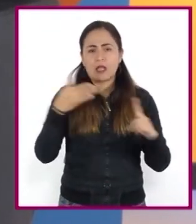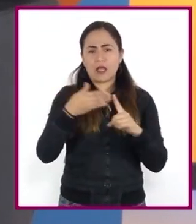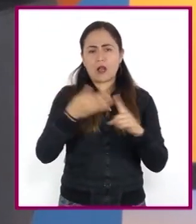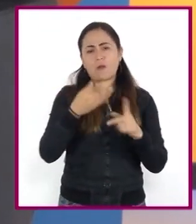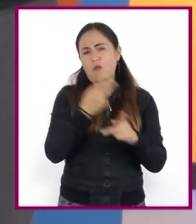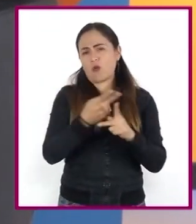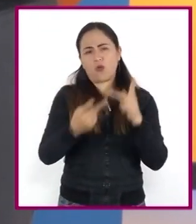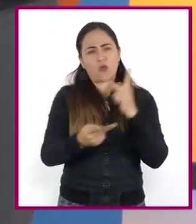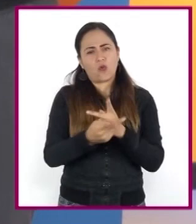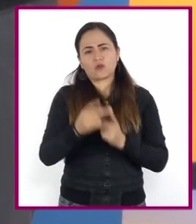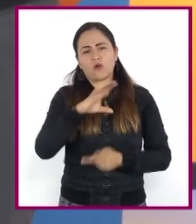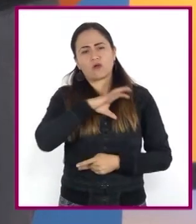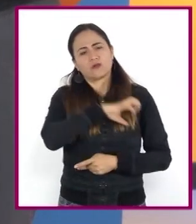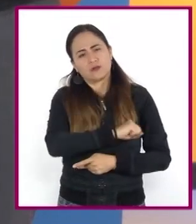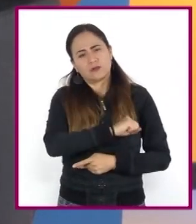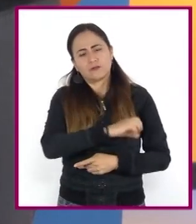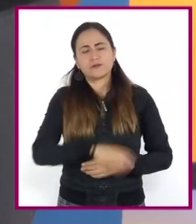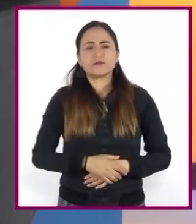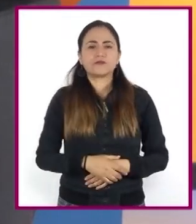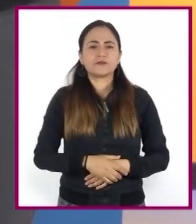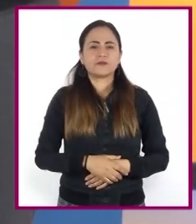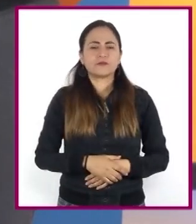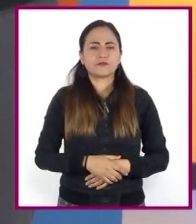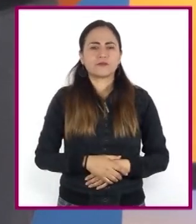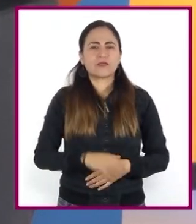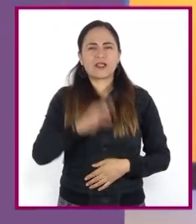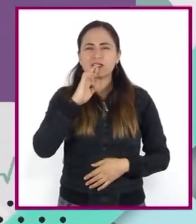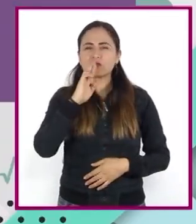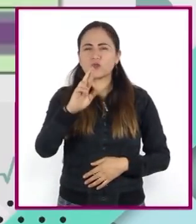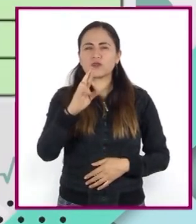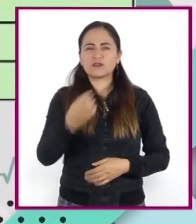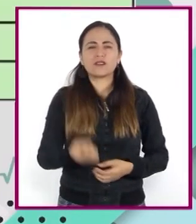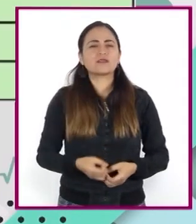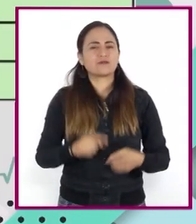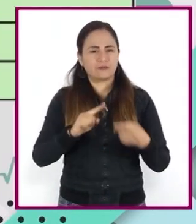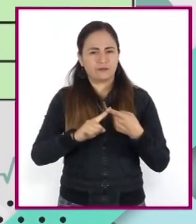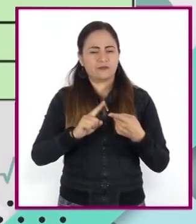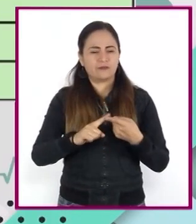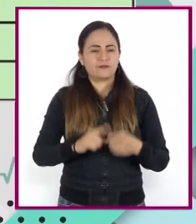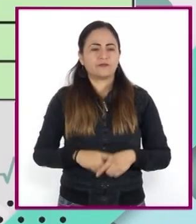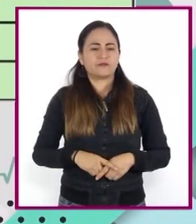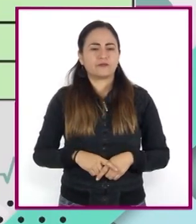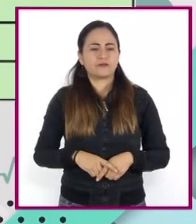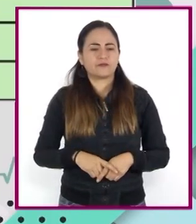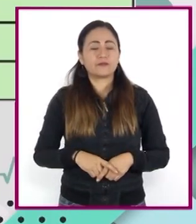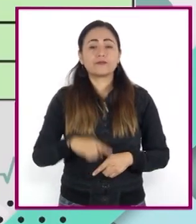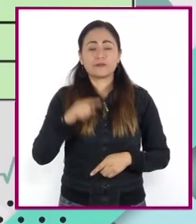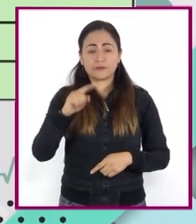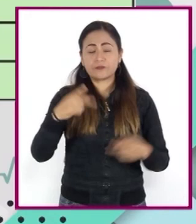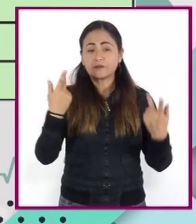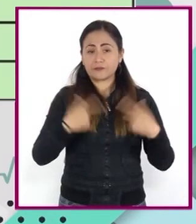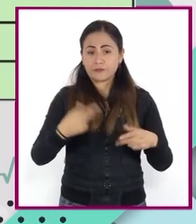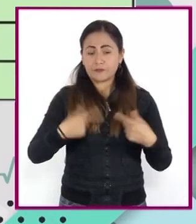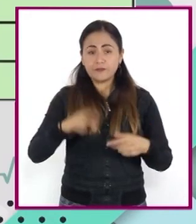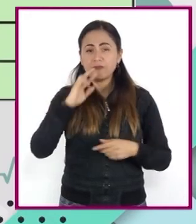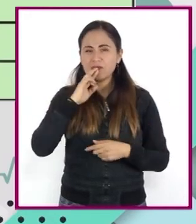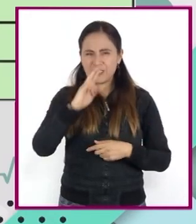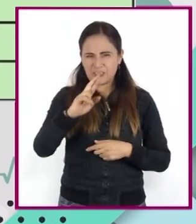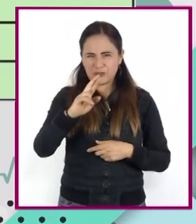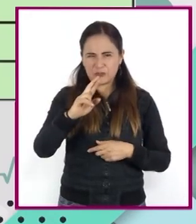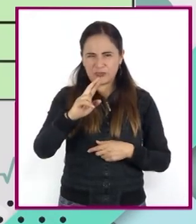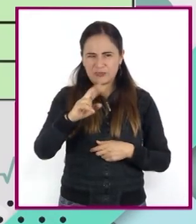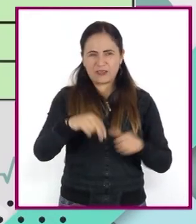de su preferencia. Las frecuencias fueron las siguientes. La frecuencia absoluta con la que contestaron la